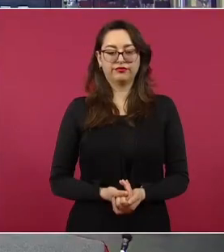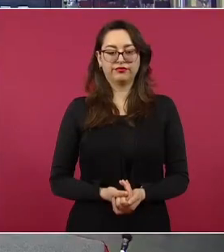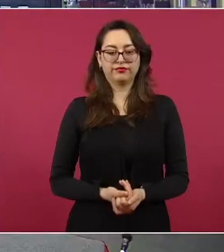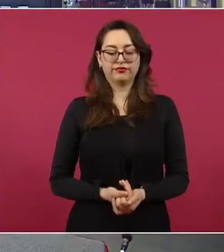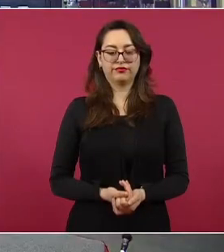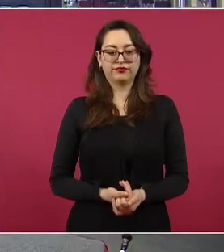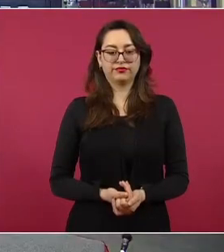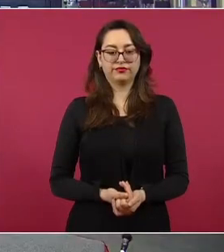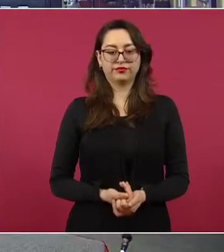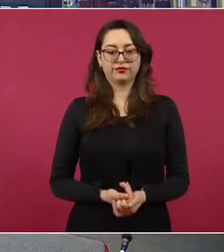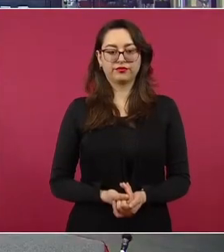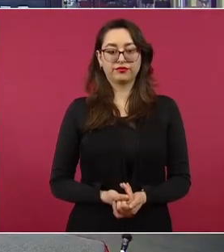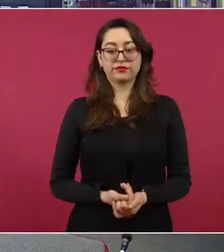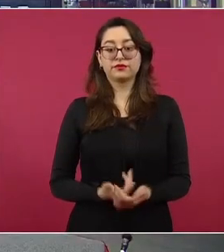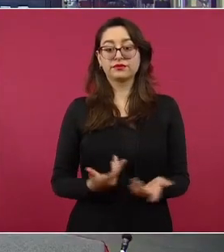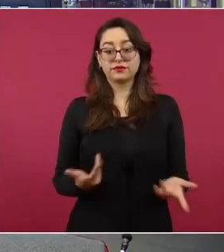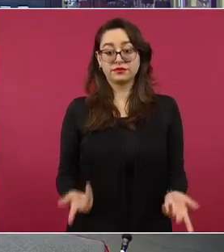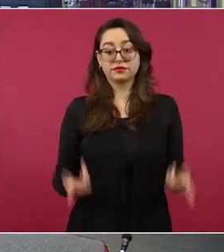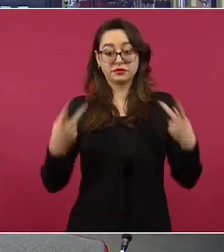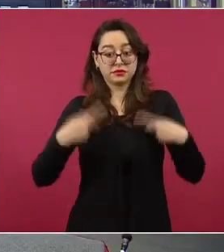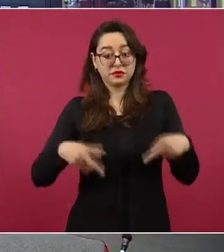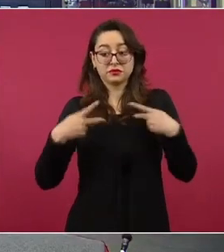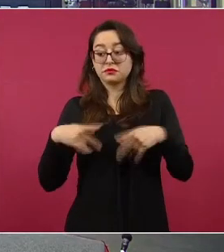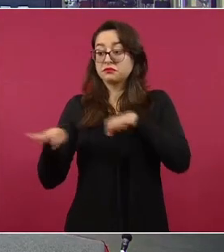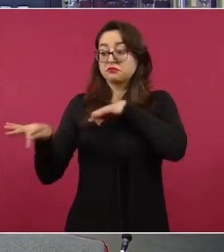527. Sí, sí. ¿Y acá quedamos que son qué?